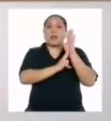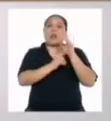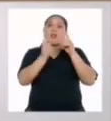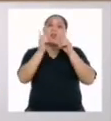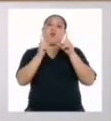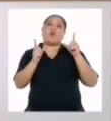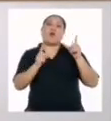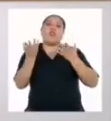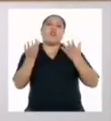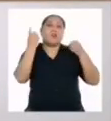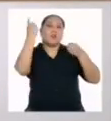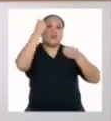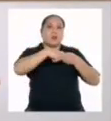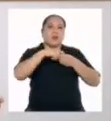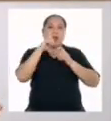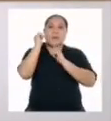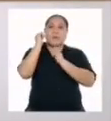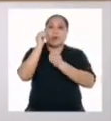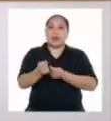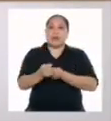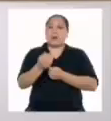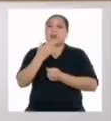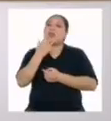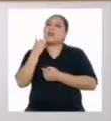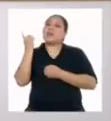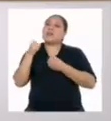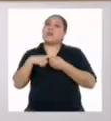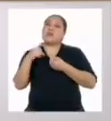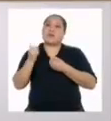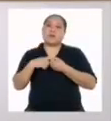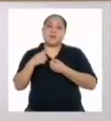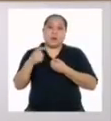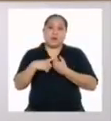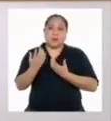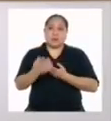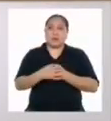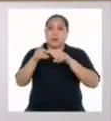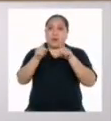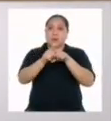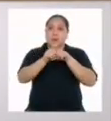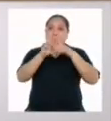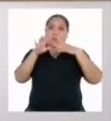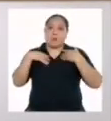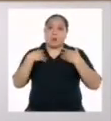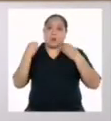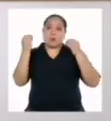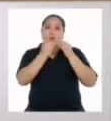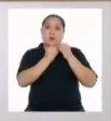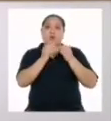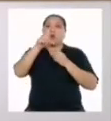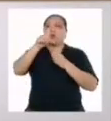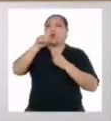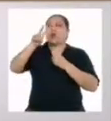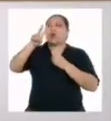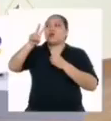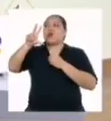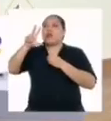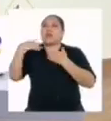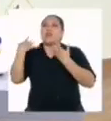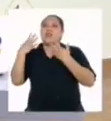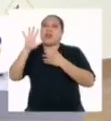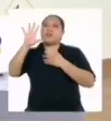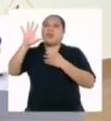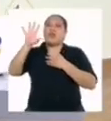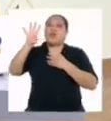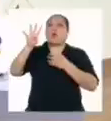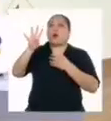sobre el lugar de inscripción, el premio, las y los participantes. Además, puedes colocar una cuenta regresiva al día del evento.